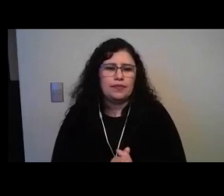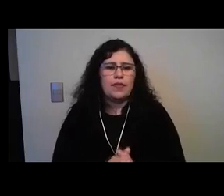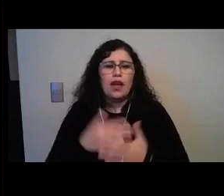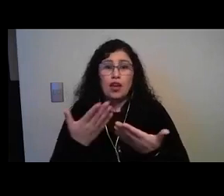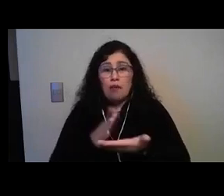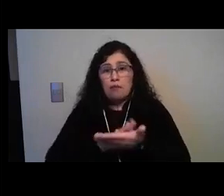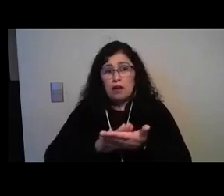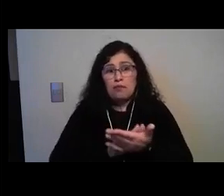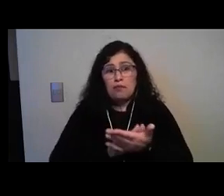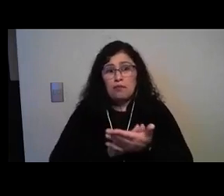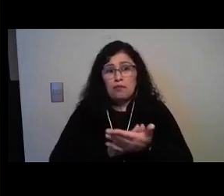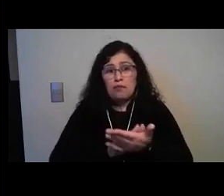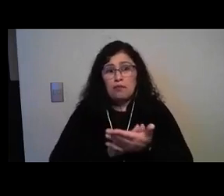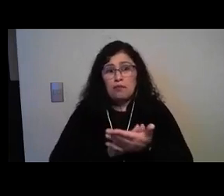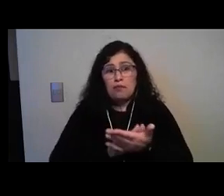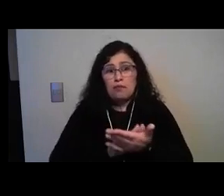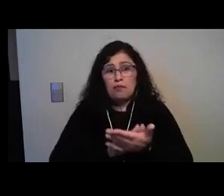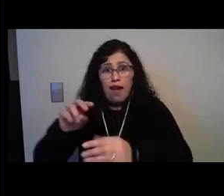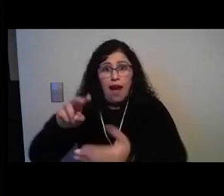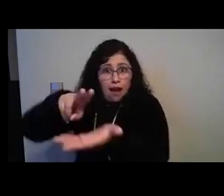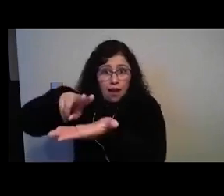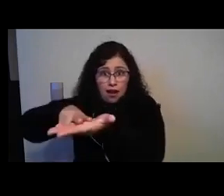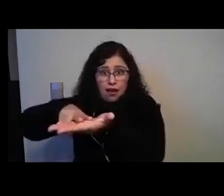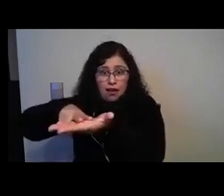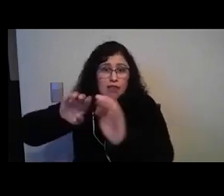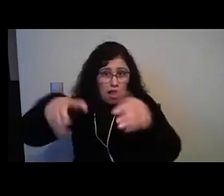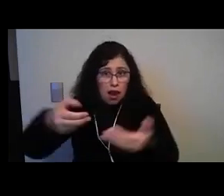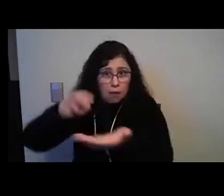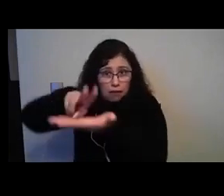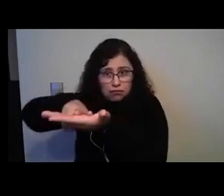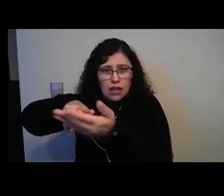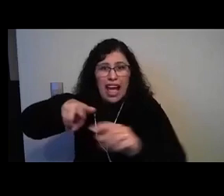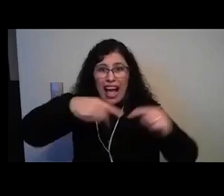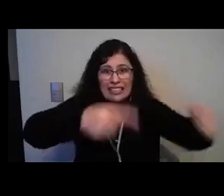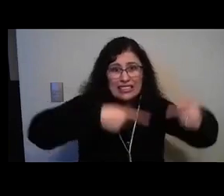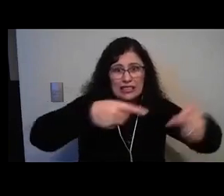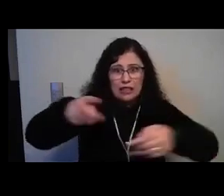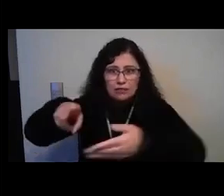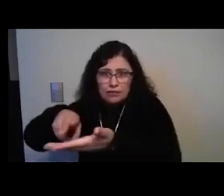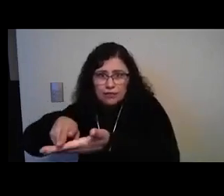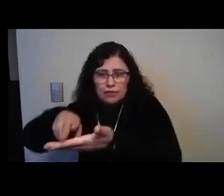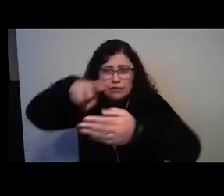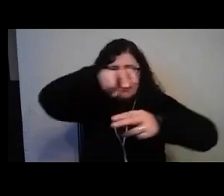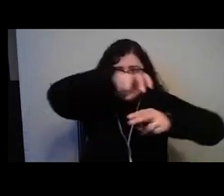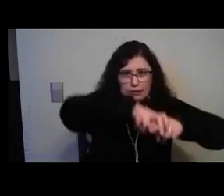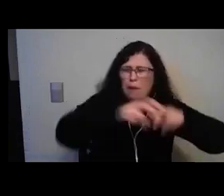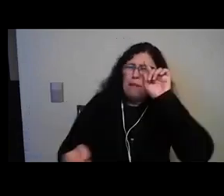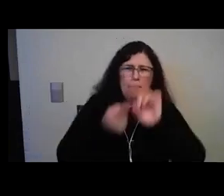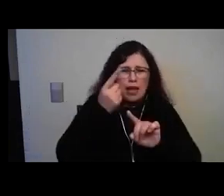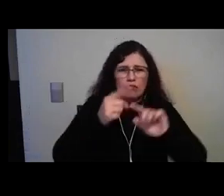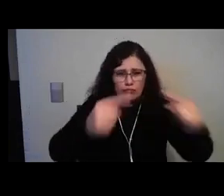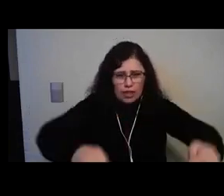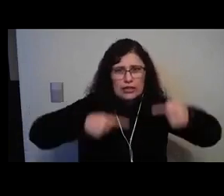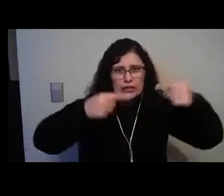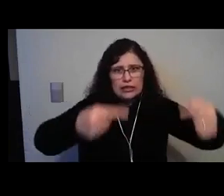transferir al paciente de la cama a una silla de ruedas, lo más importante en un comienzo es que tenga la silla de ruedas